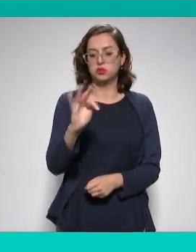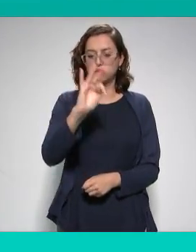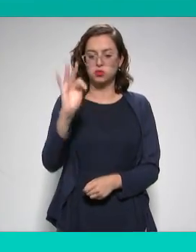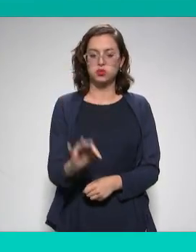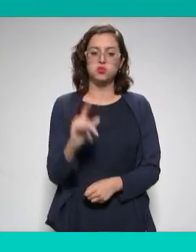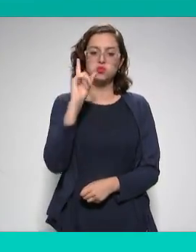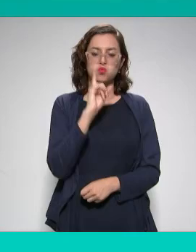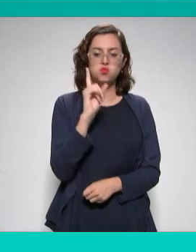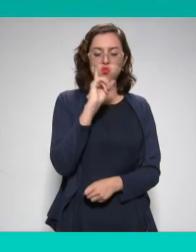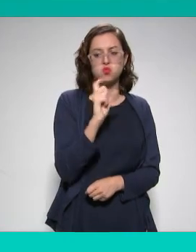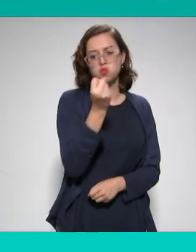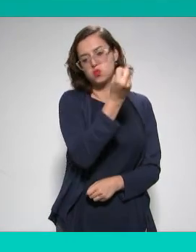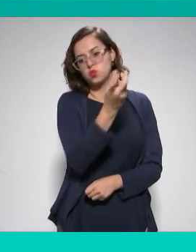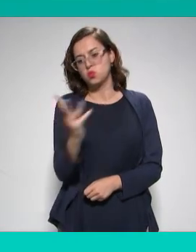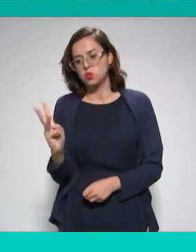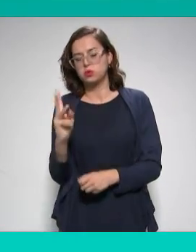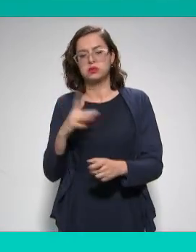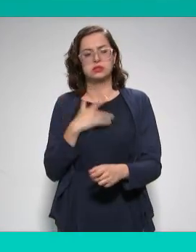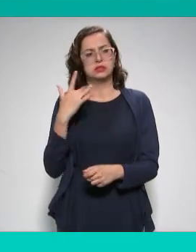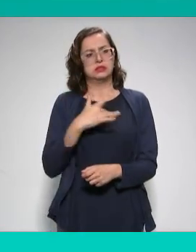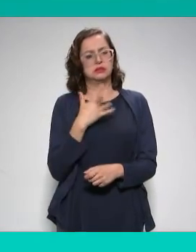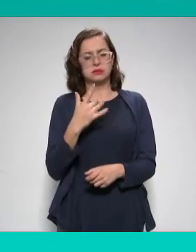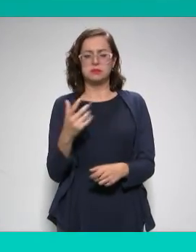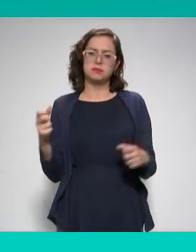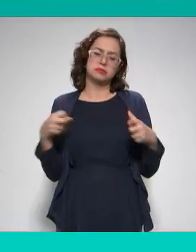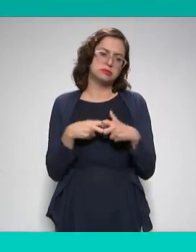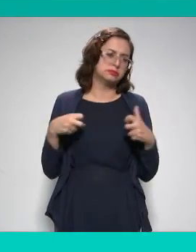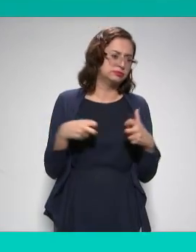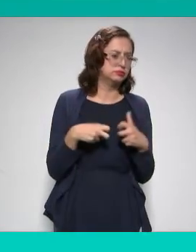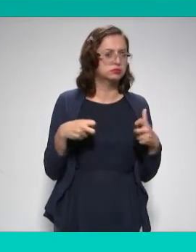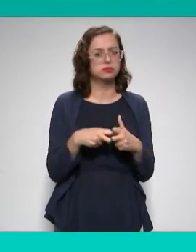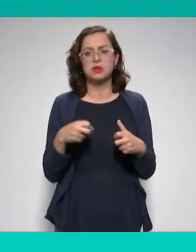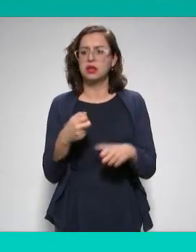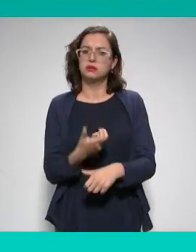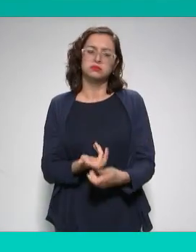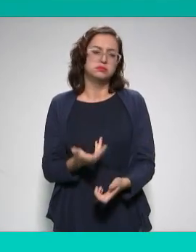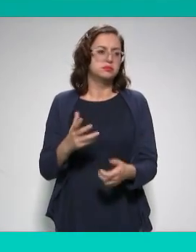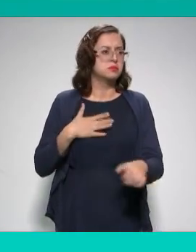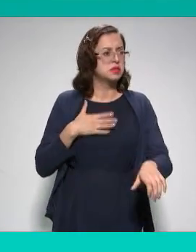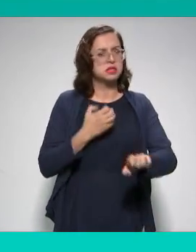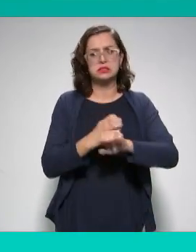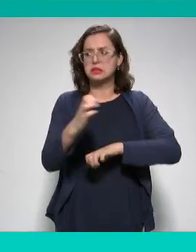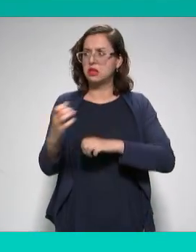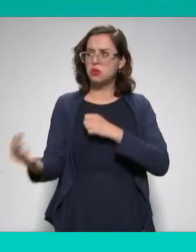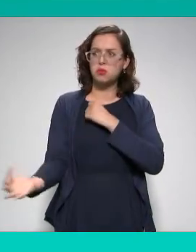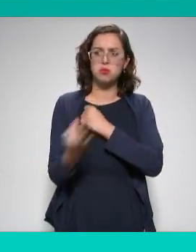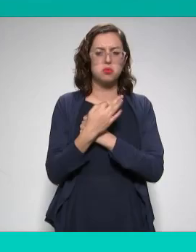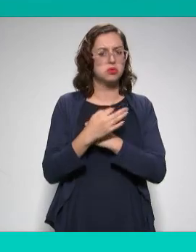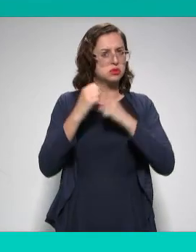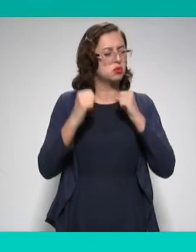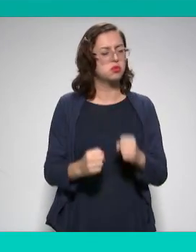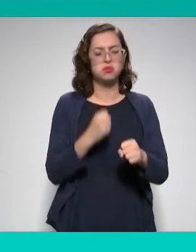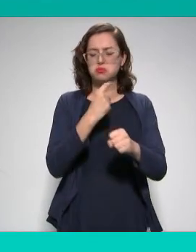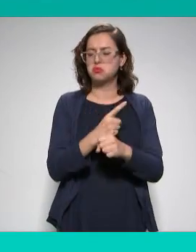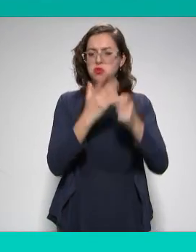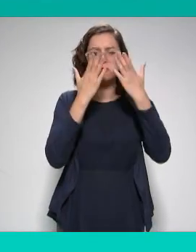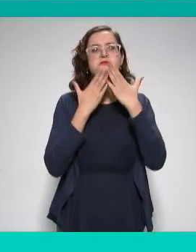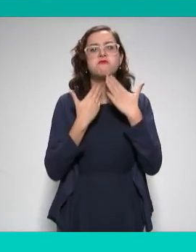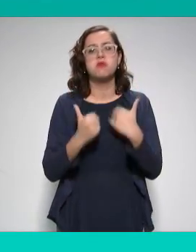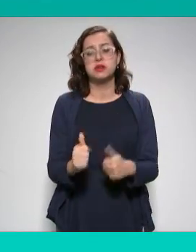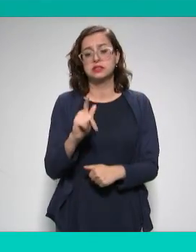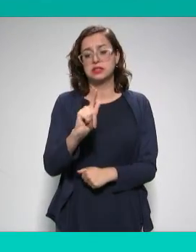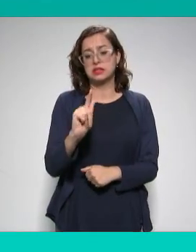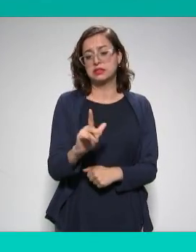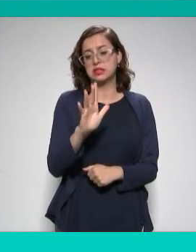encuestadas señalaron sentirse inseguras en su entidad federativa siendo el transporte público 75 por